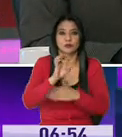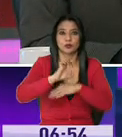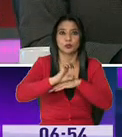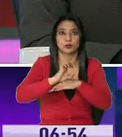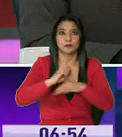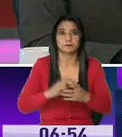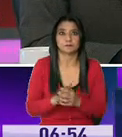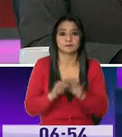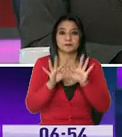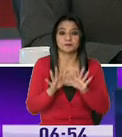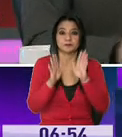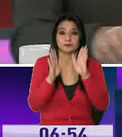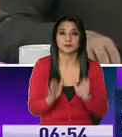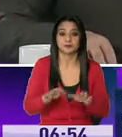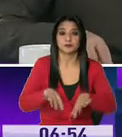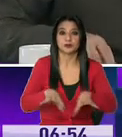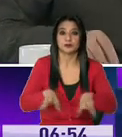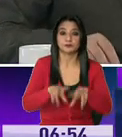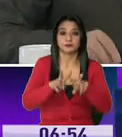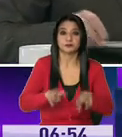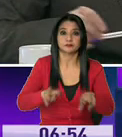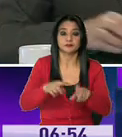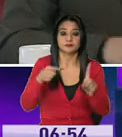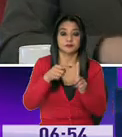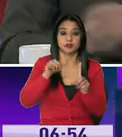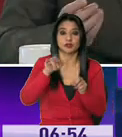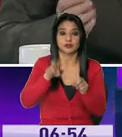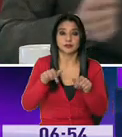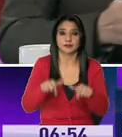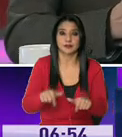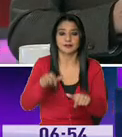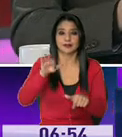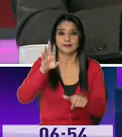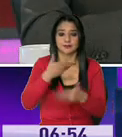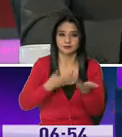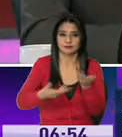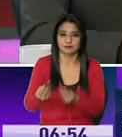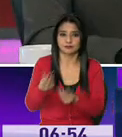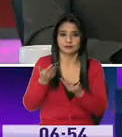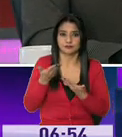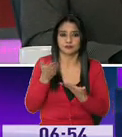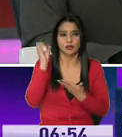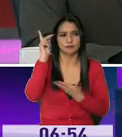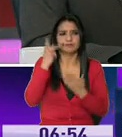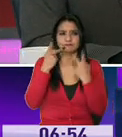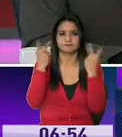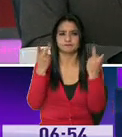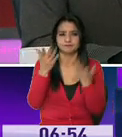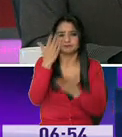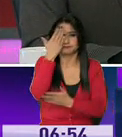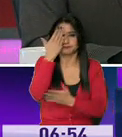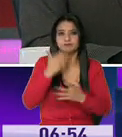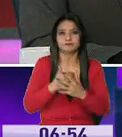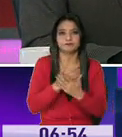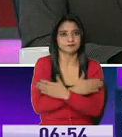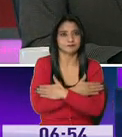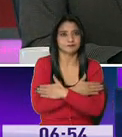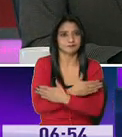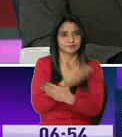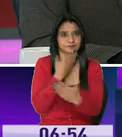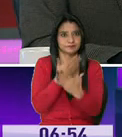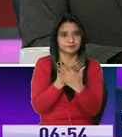mensaje. Estamos en un momento de emergencia mundial, estamos ante una situación de